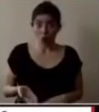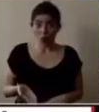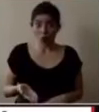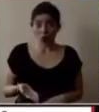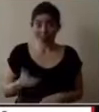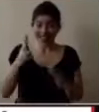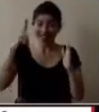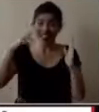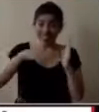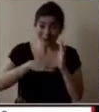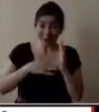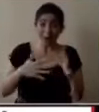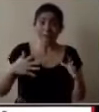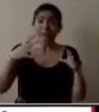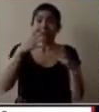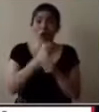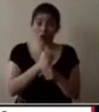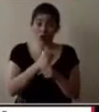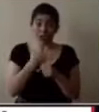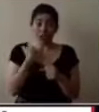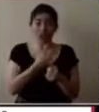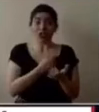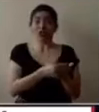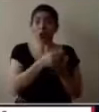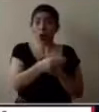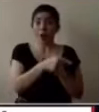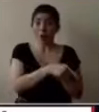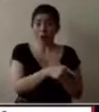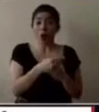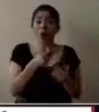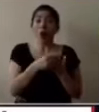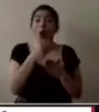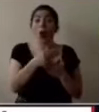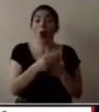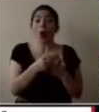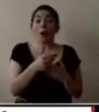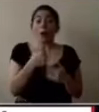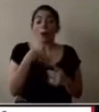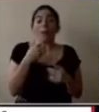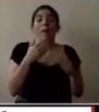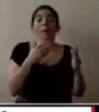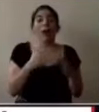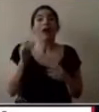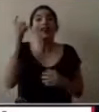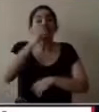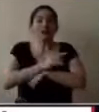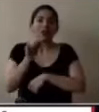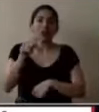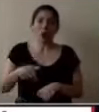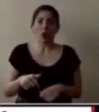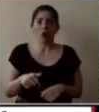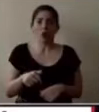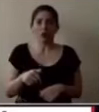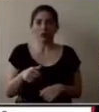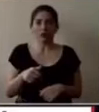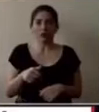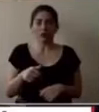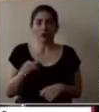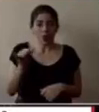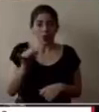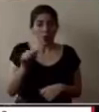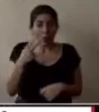esas 3.000 bolsas que nosotros compramos, las compramos previendo días como hoy, como